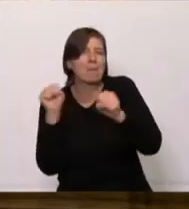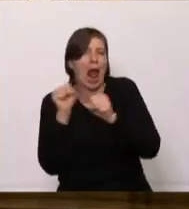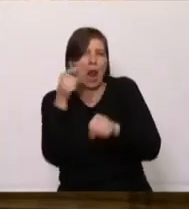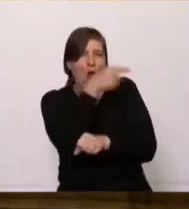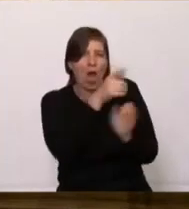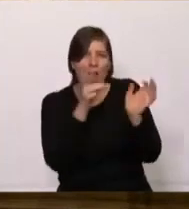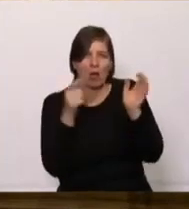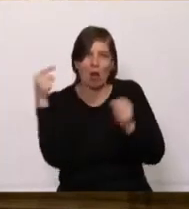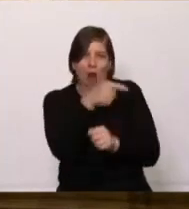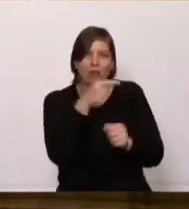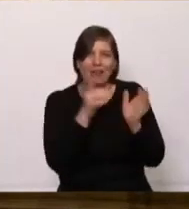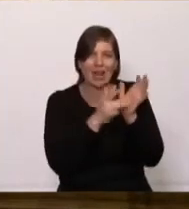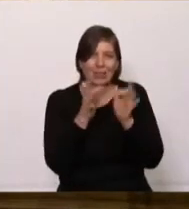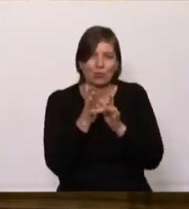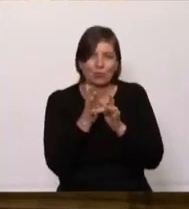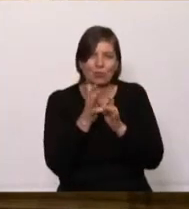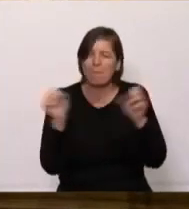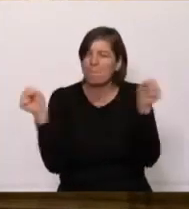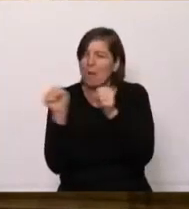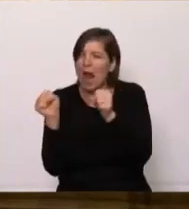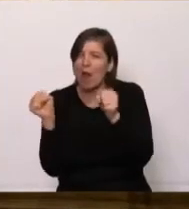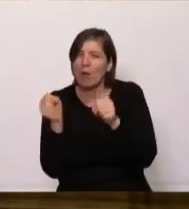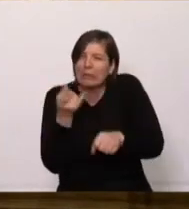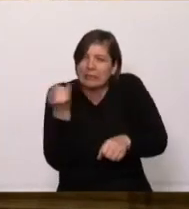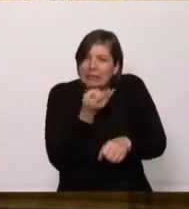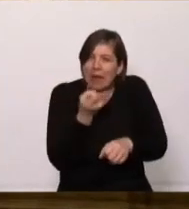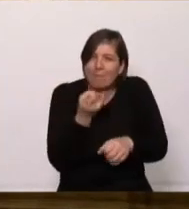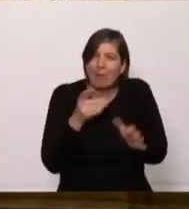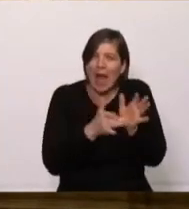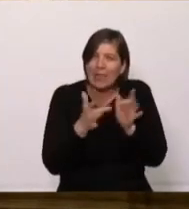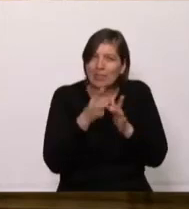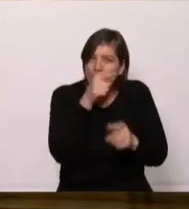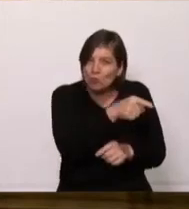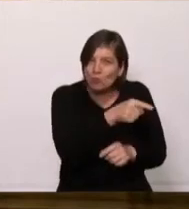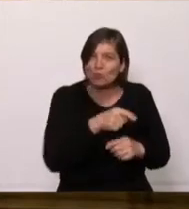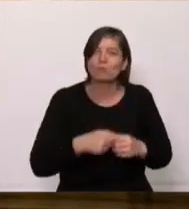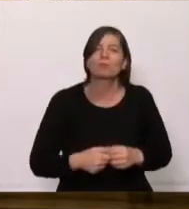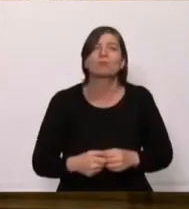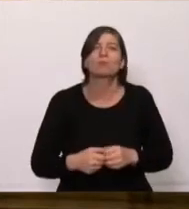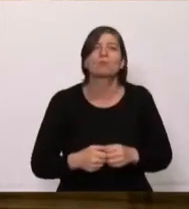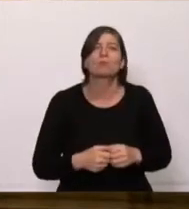daño. Se juntan para hacerle una trampa a Jesús.